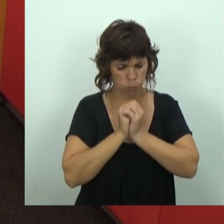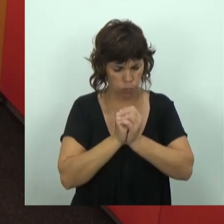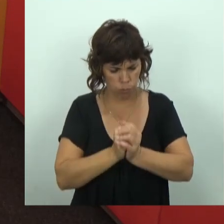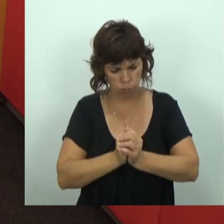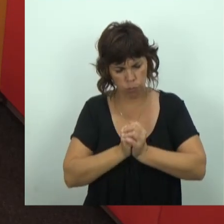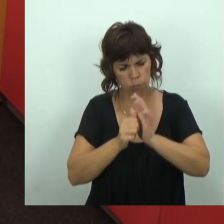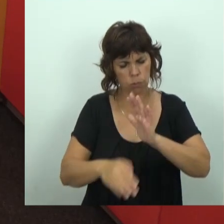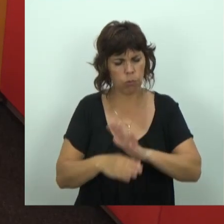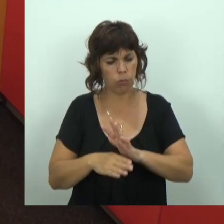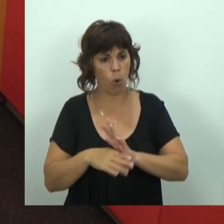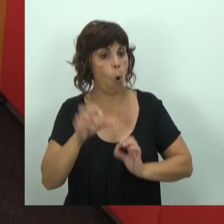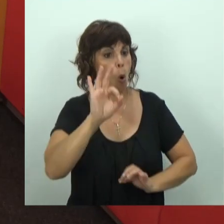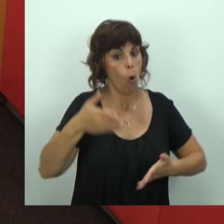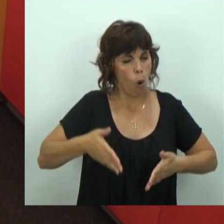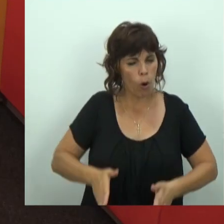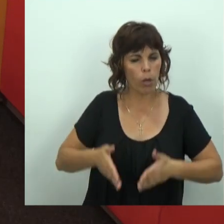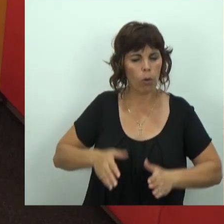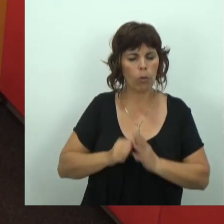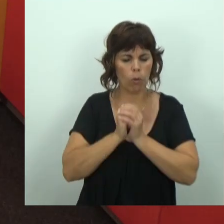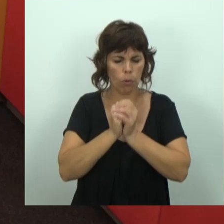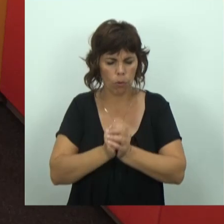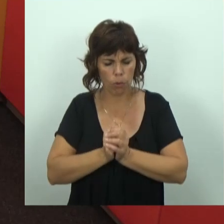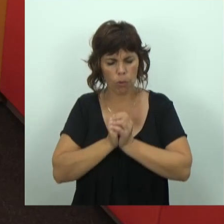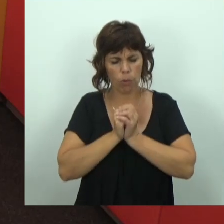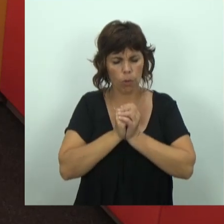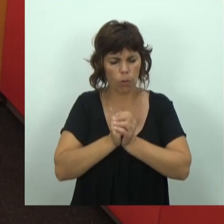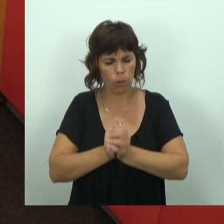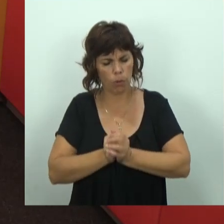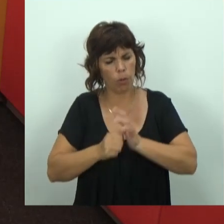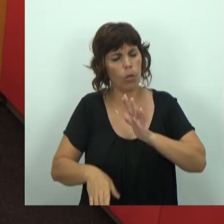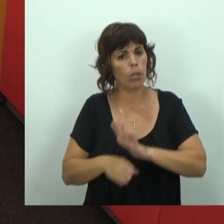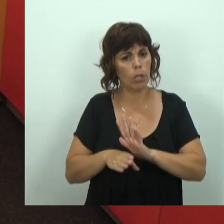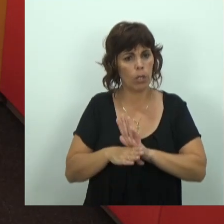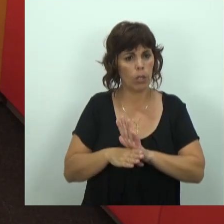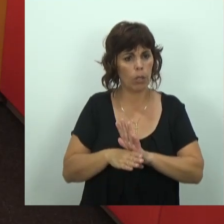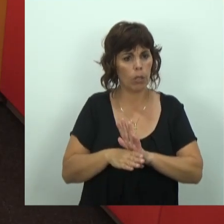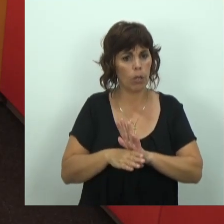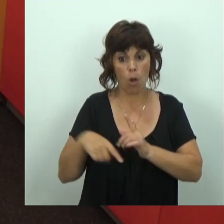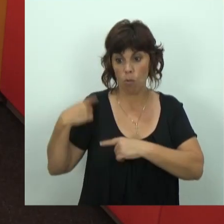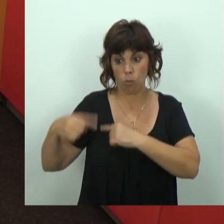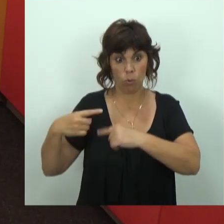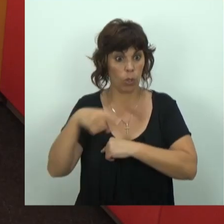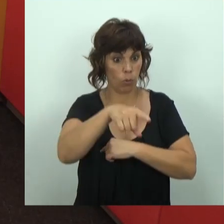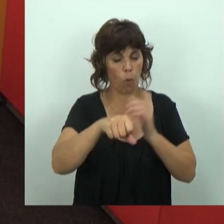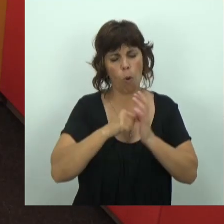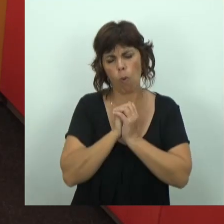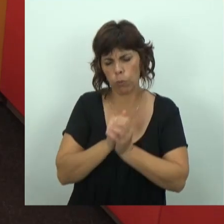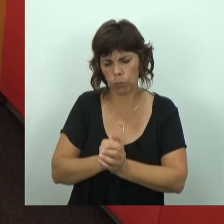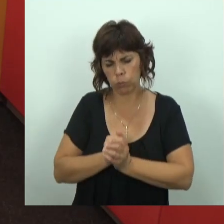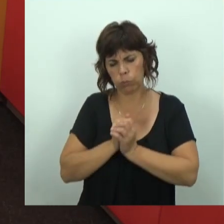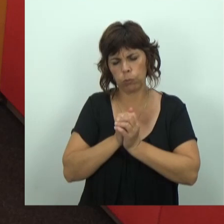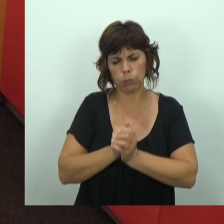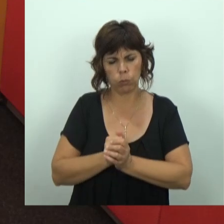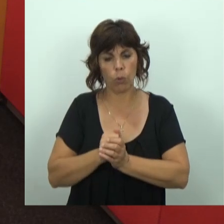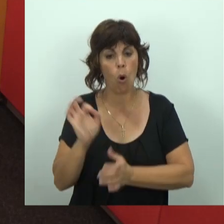Sigue orando por tus hijos. Sigue orando por tu descendencia, por tu